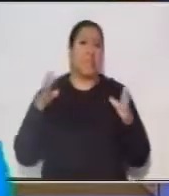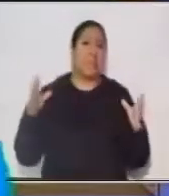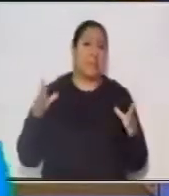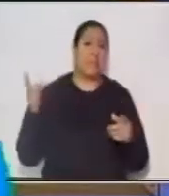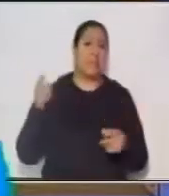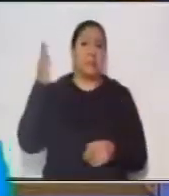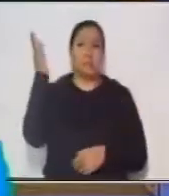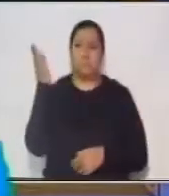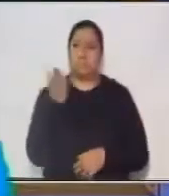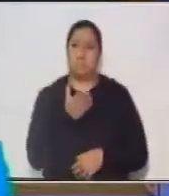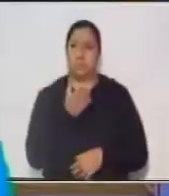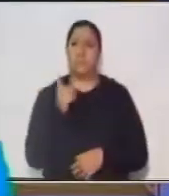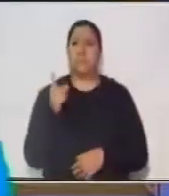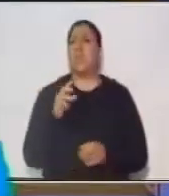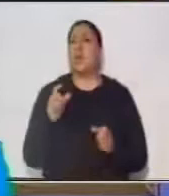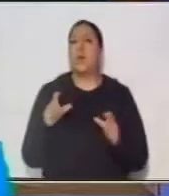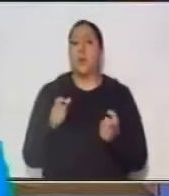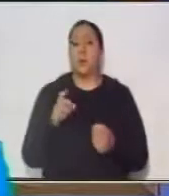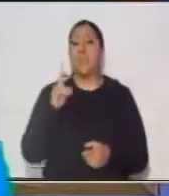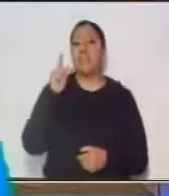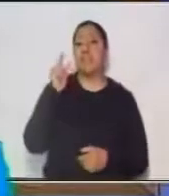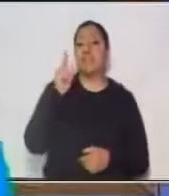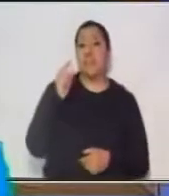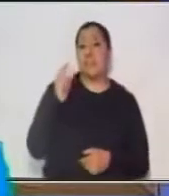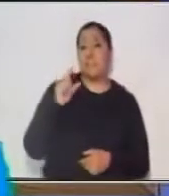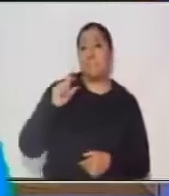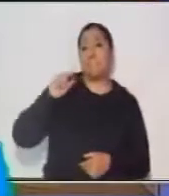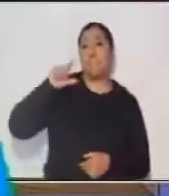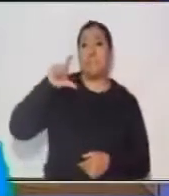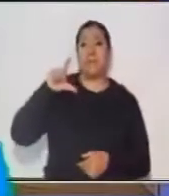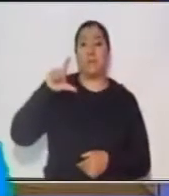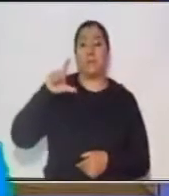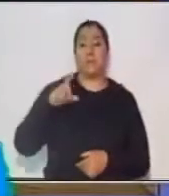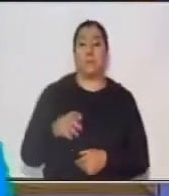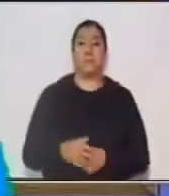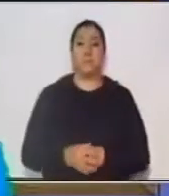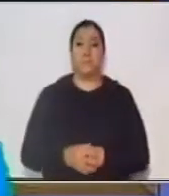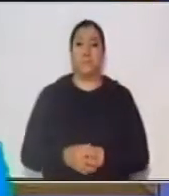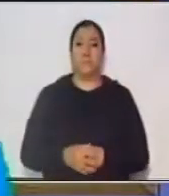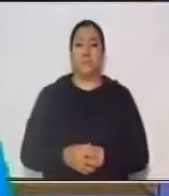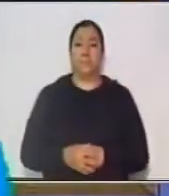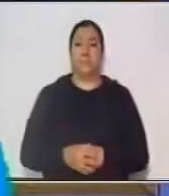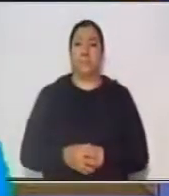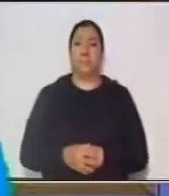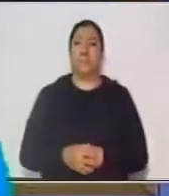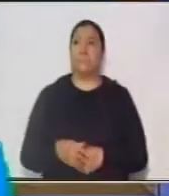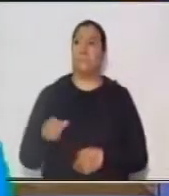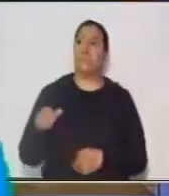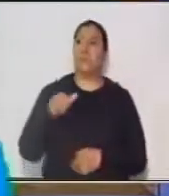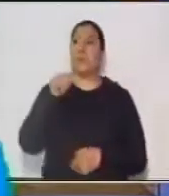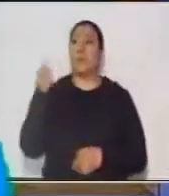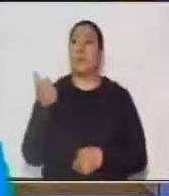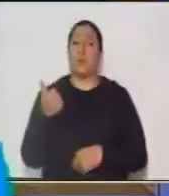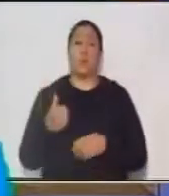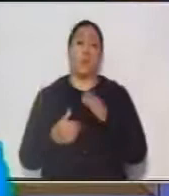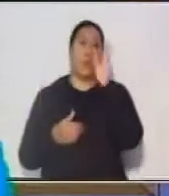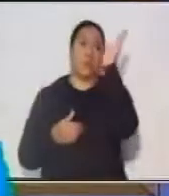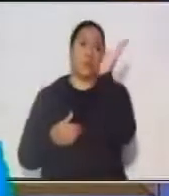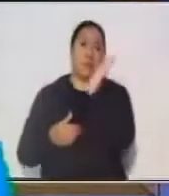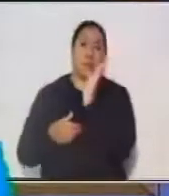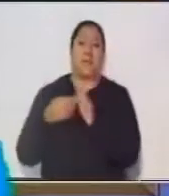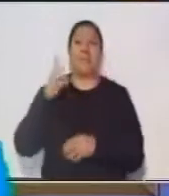D mayúscula, y una diagonal que vamos a dibujar acá, a la que vamos a llamar D